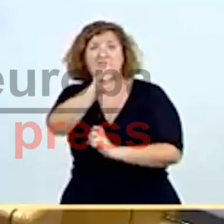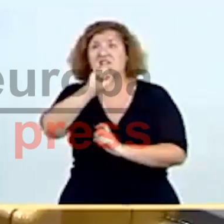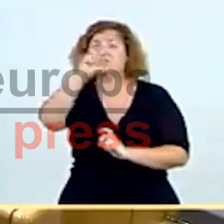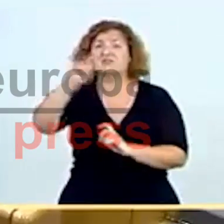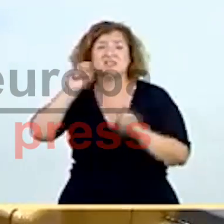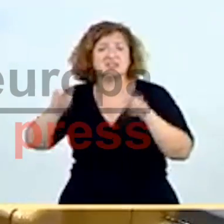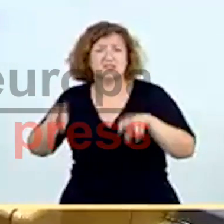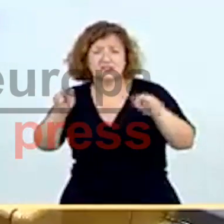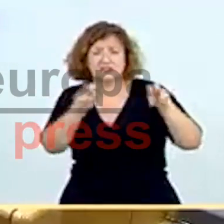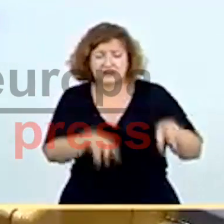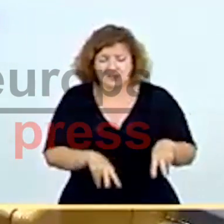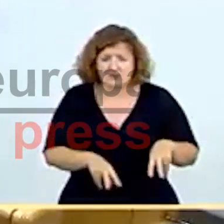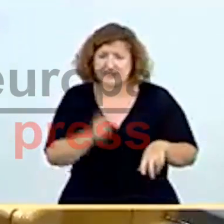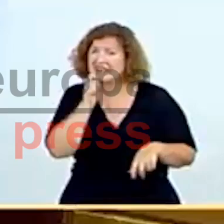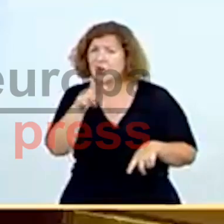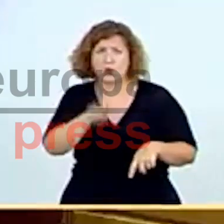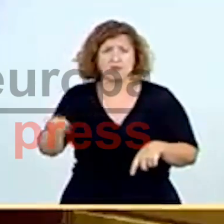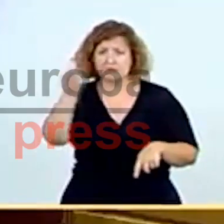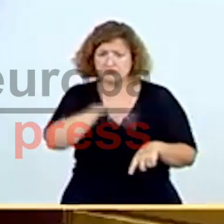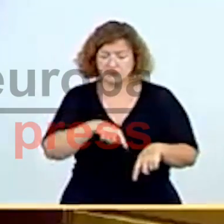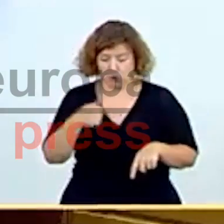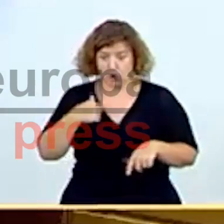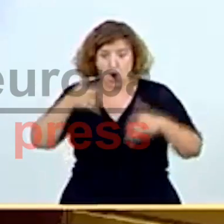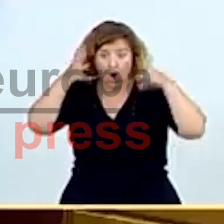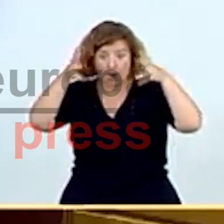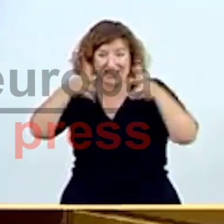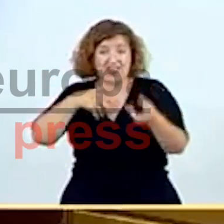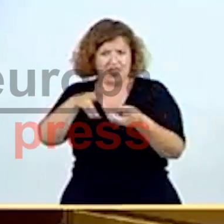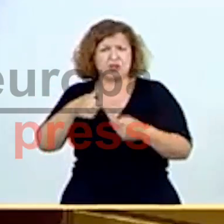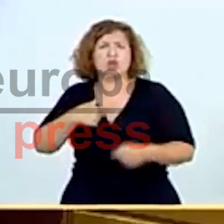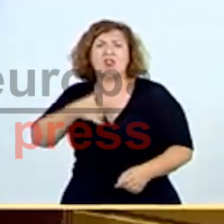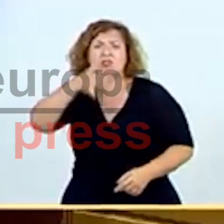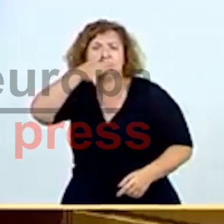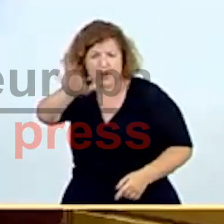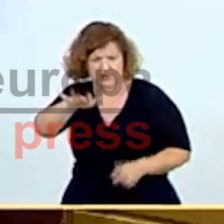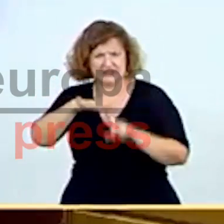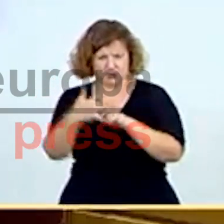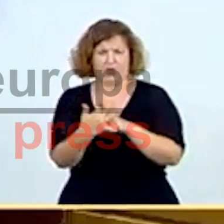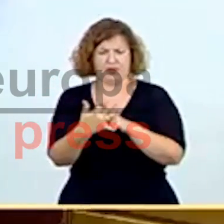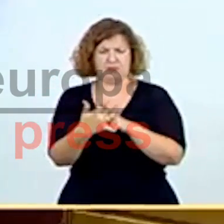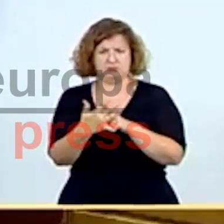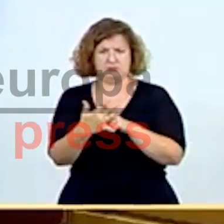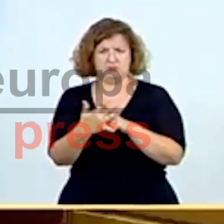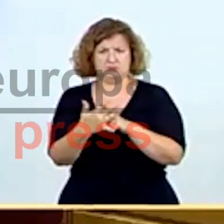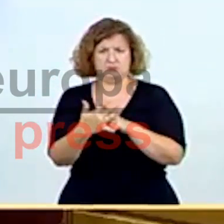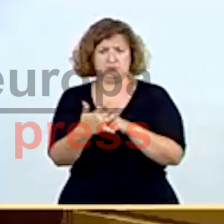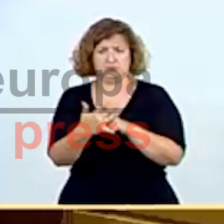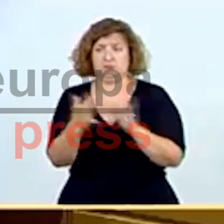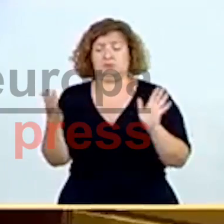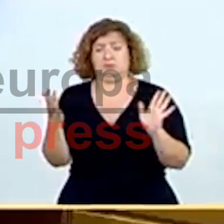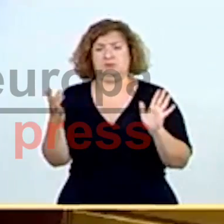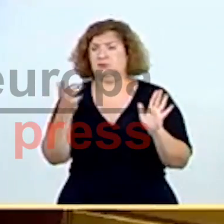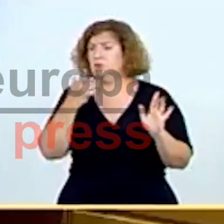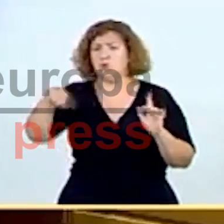comunidad autónoma, que siendo yo consejera de Hacienda denuncié la situación que se estaba produciendo y no recuerdo, señor Clerier,